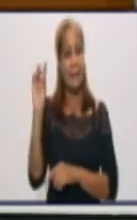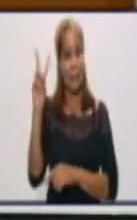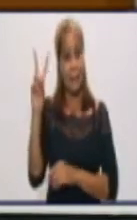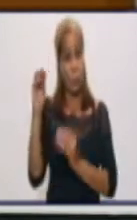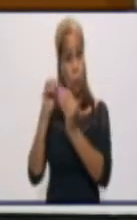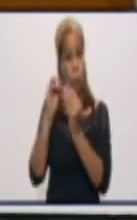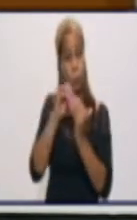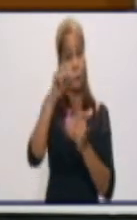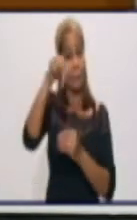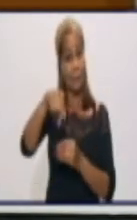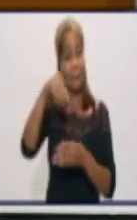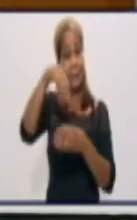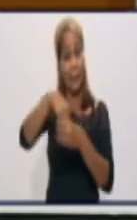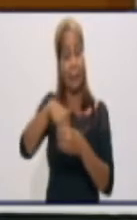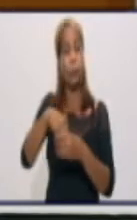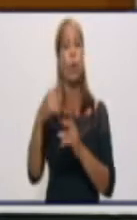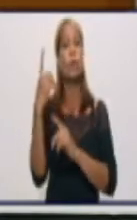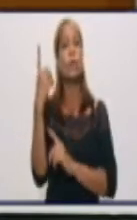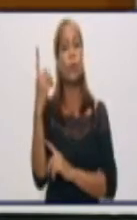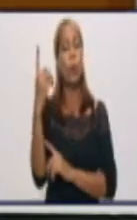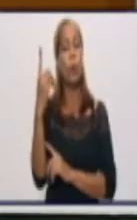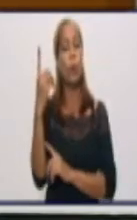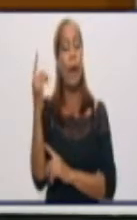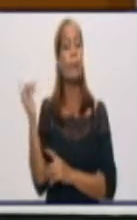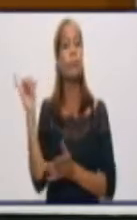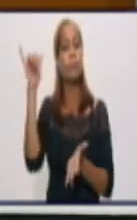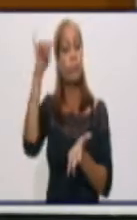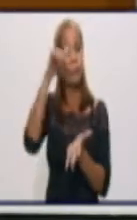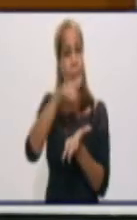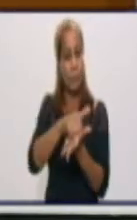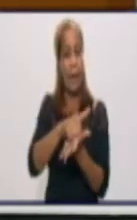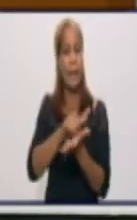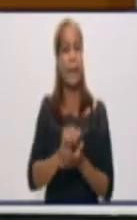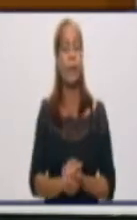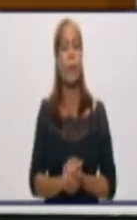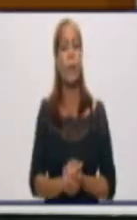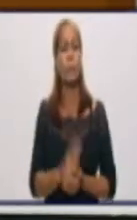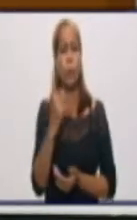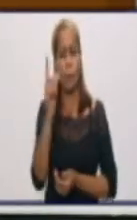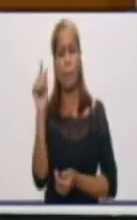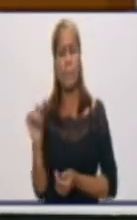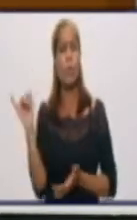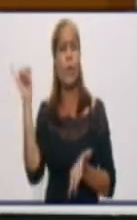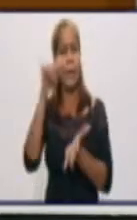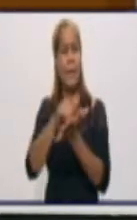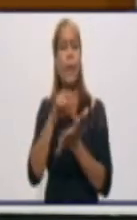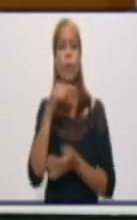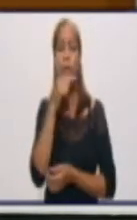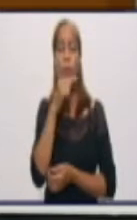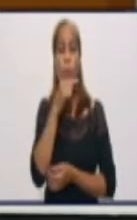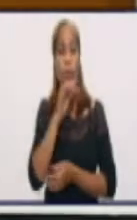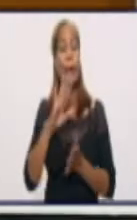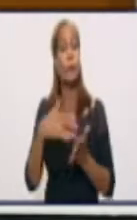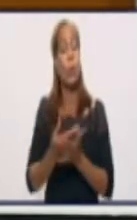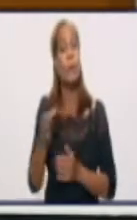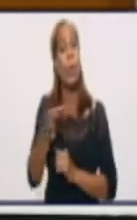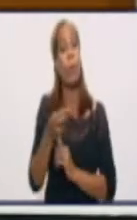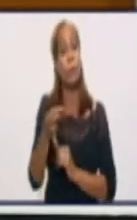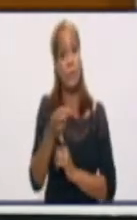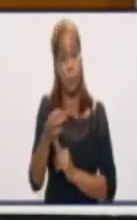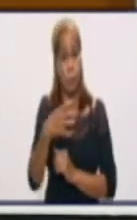transmisión autóctona y una correspondiente con fuente de infección en el extranjero, un viajero procedente de Rusia. Los municipios que hoy